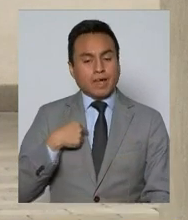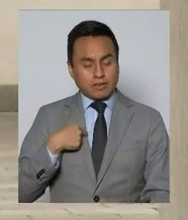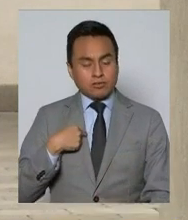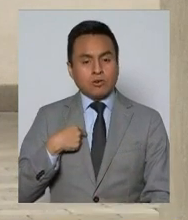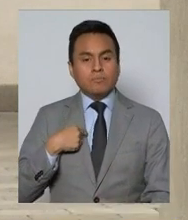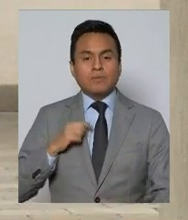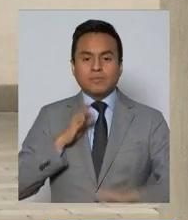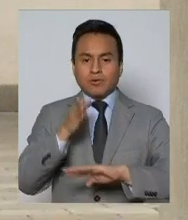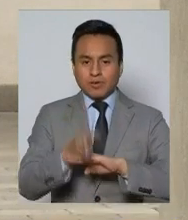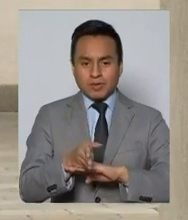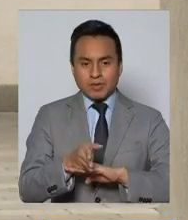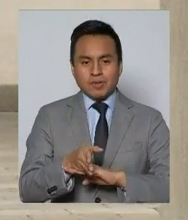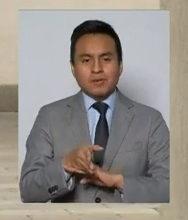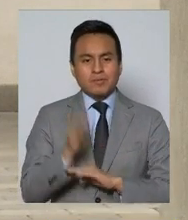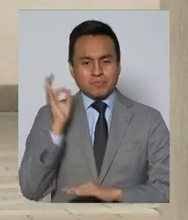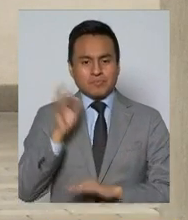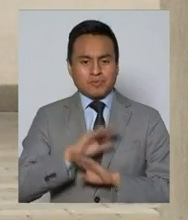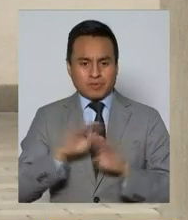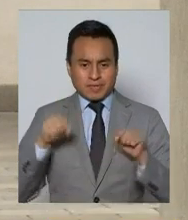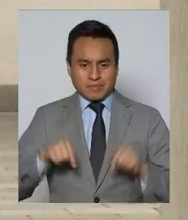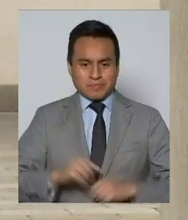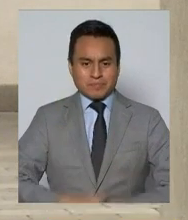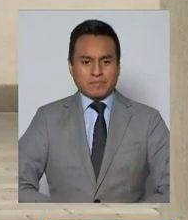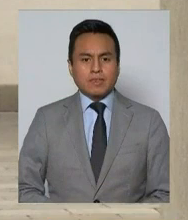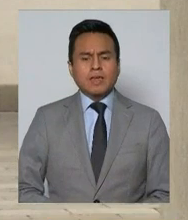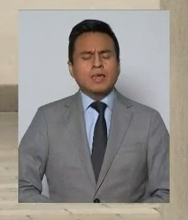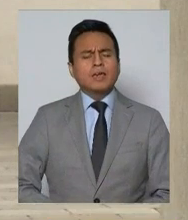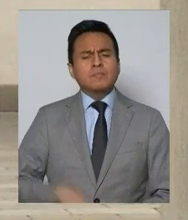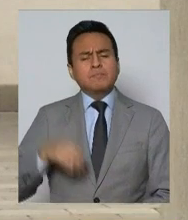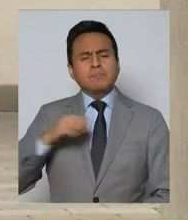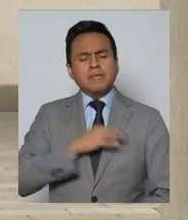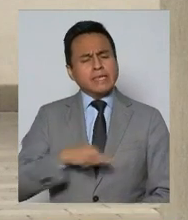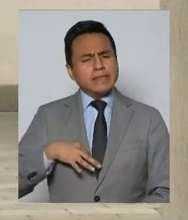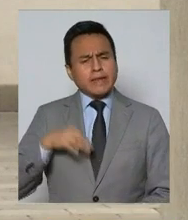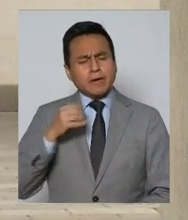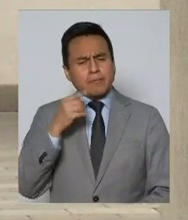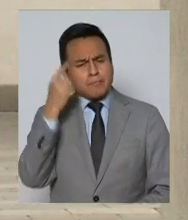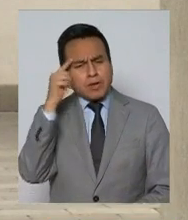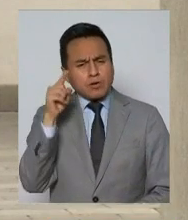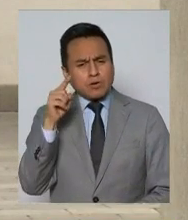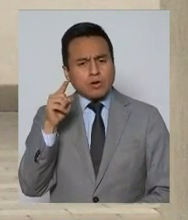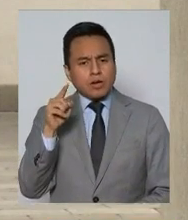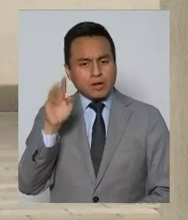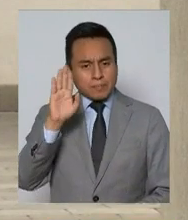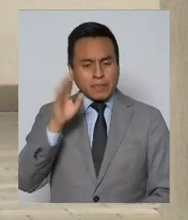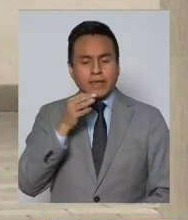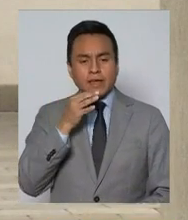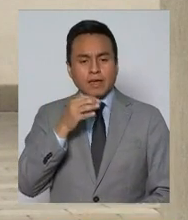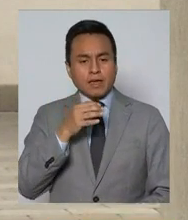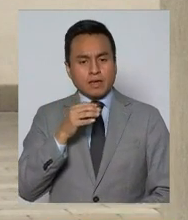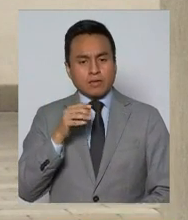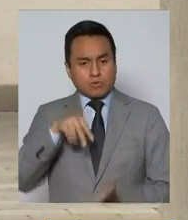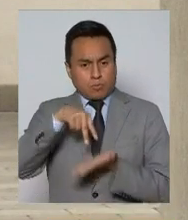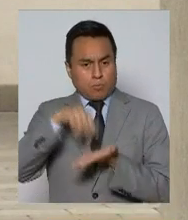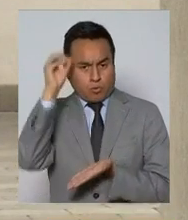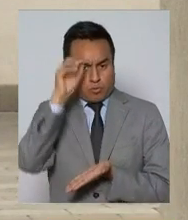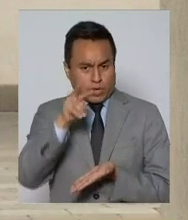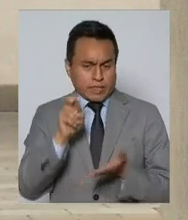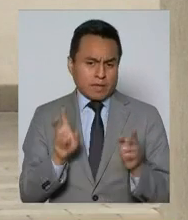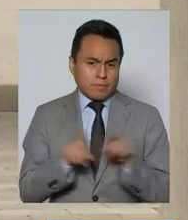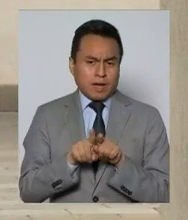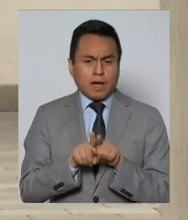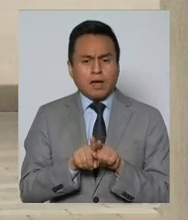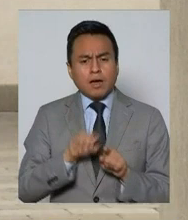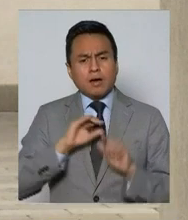me iré apenas termine aquí. Ministra, pero su postura tiene que ver aquí mismo. Su postura respecto al postnatal